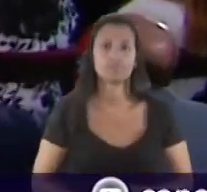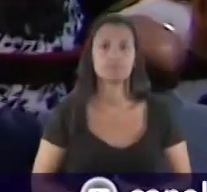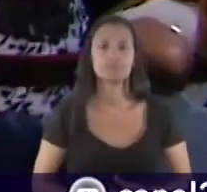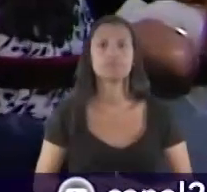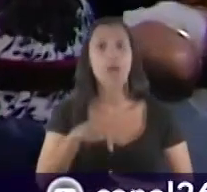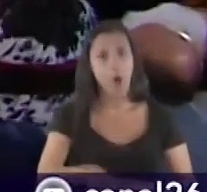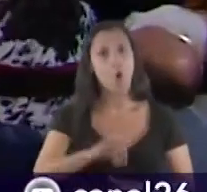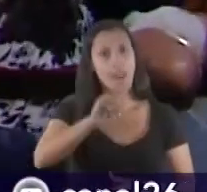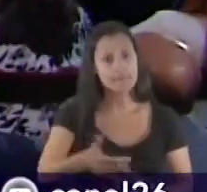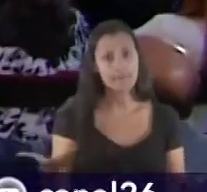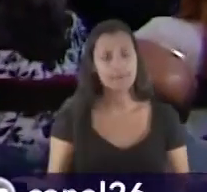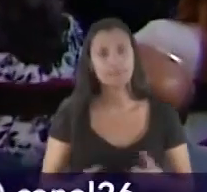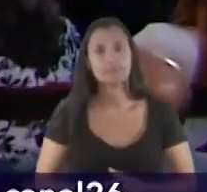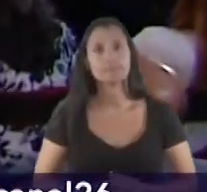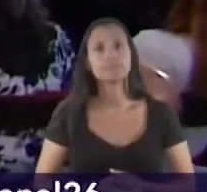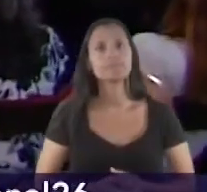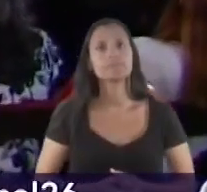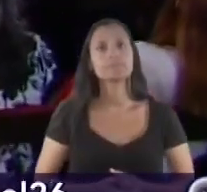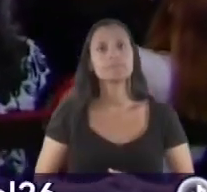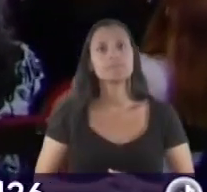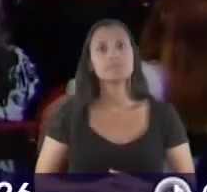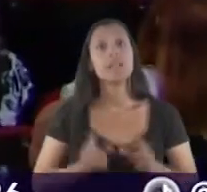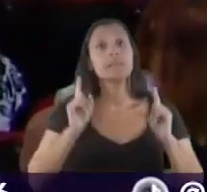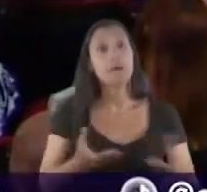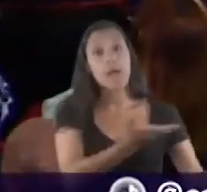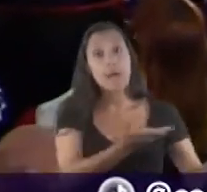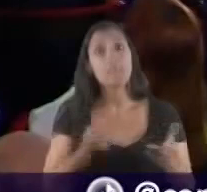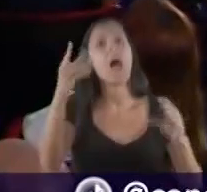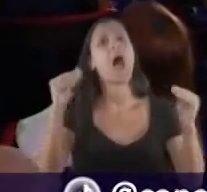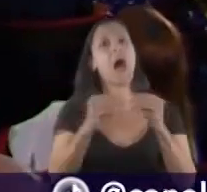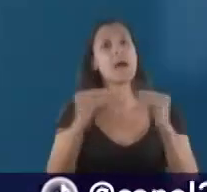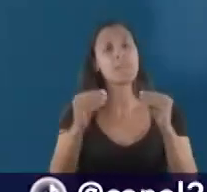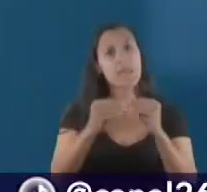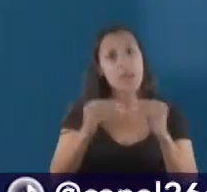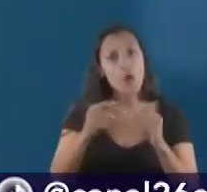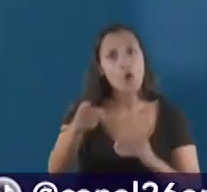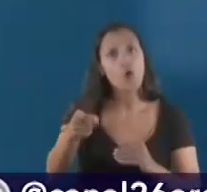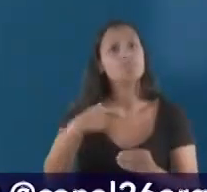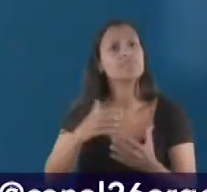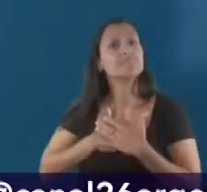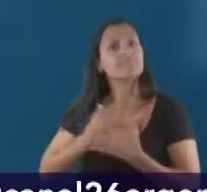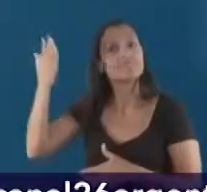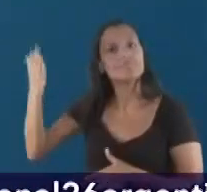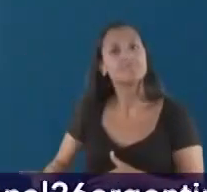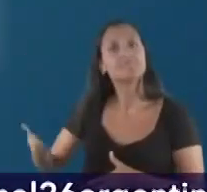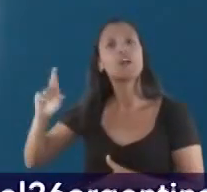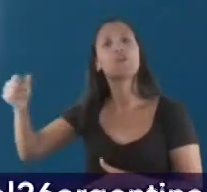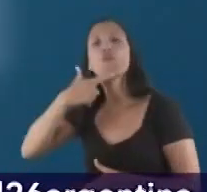Vamos a recibir a un amigo que nunca se ha ido, pues siempre estuvo cerca. Mi querido Agustín Rossi.